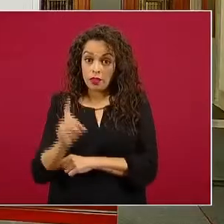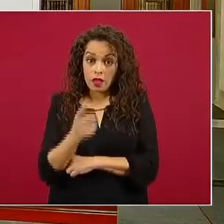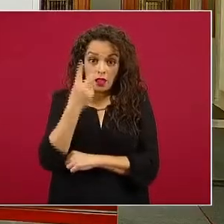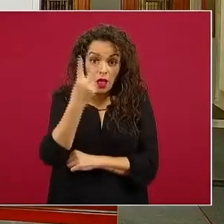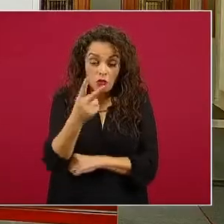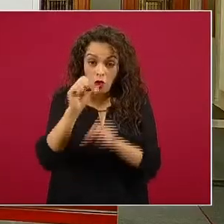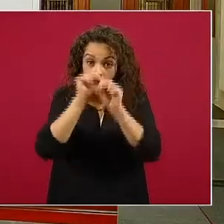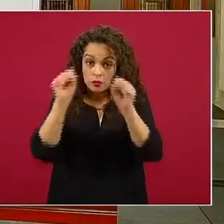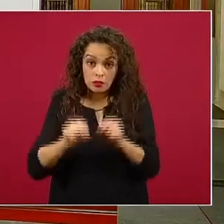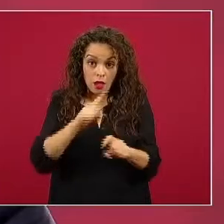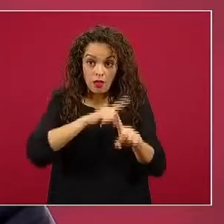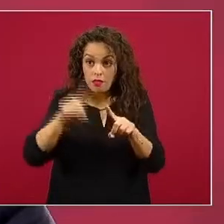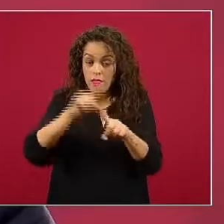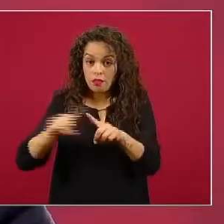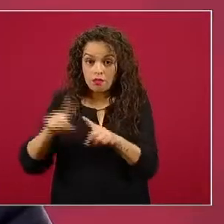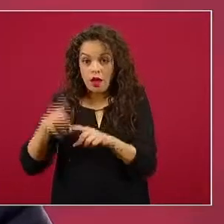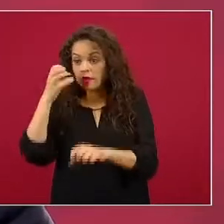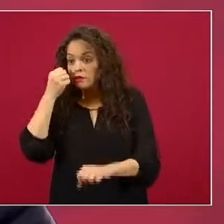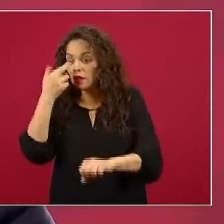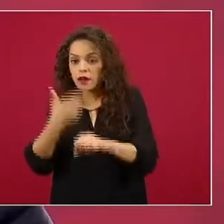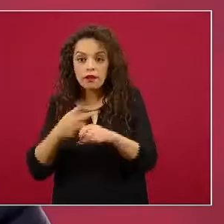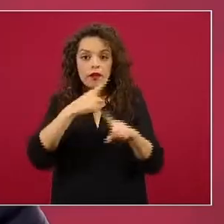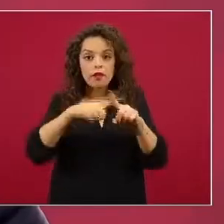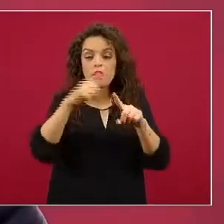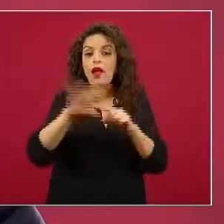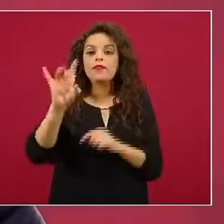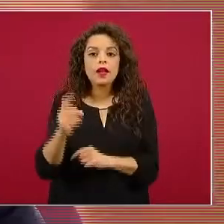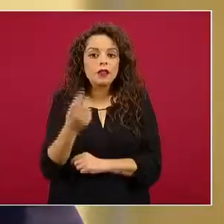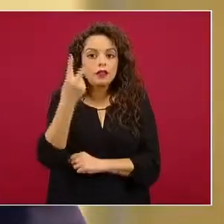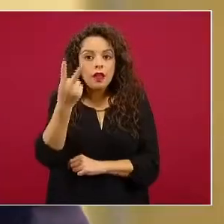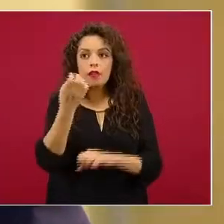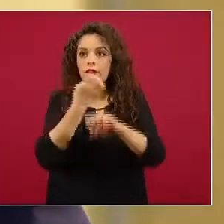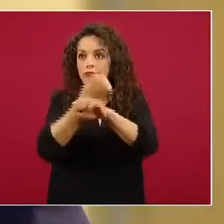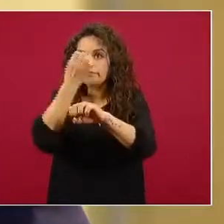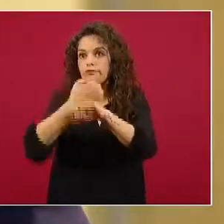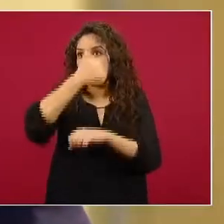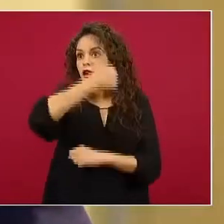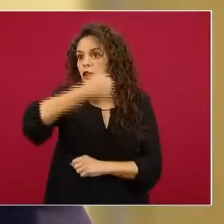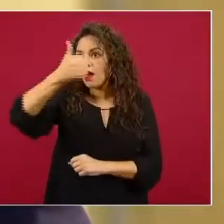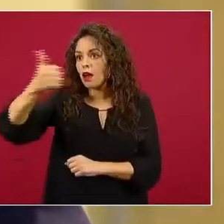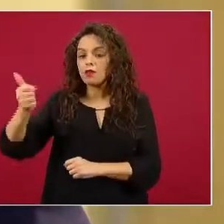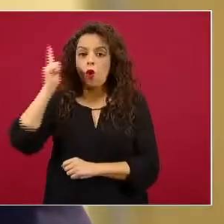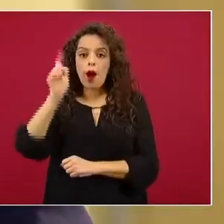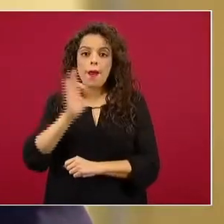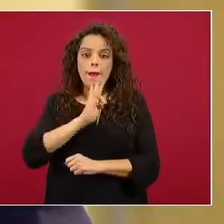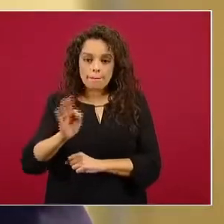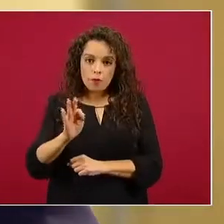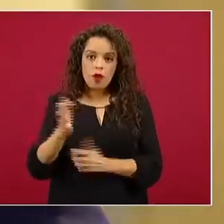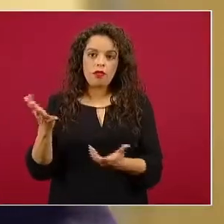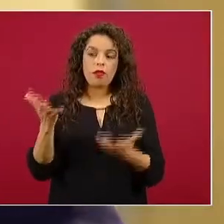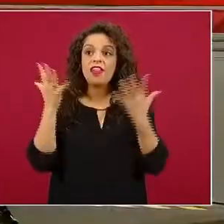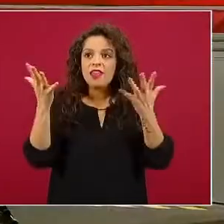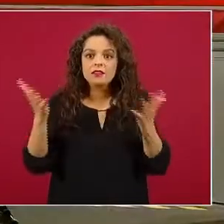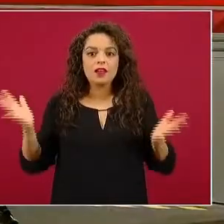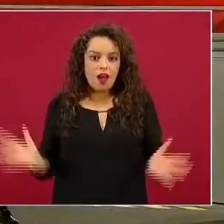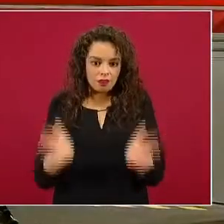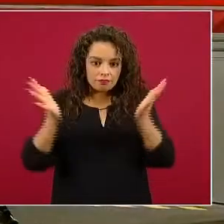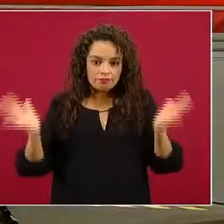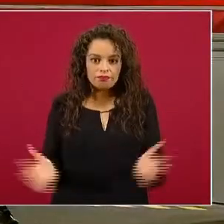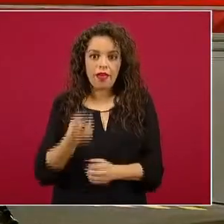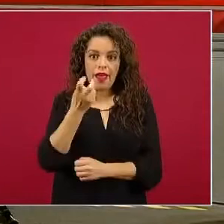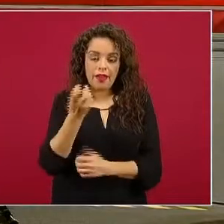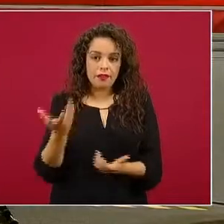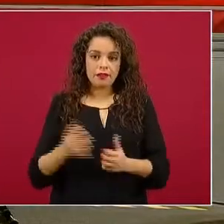salud, 32 secretarías de salud estatales, que sería muy deseable que pudieran impulsar este tipo de esquemas. Desde el nivel